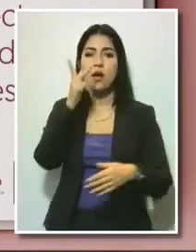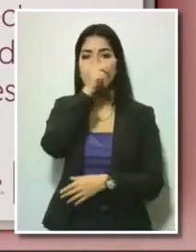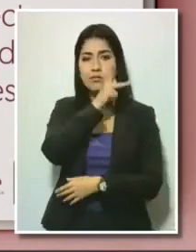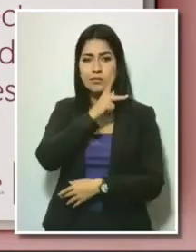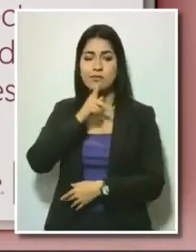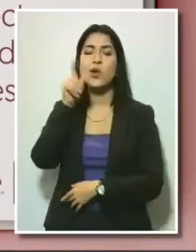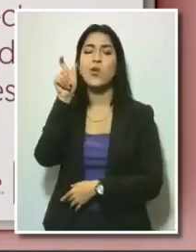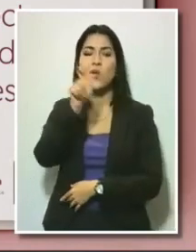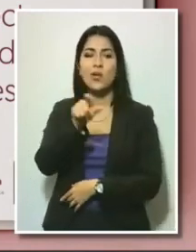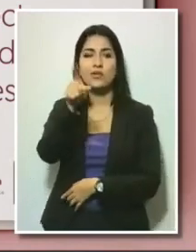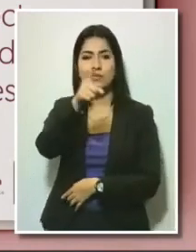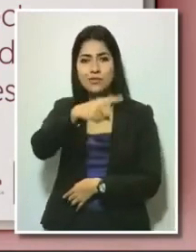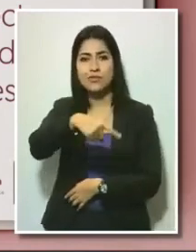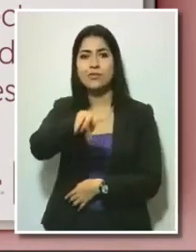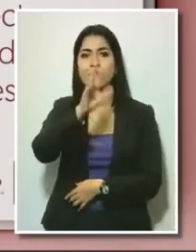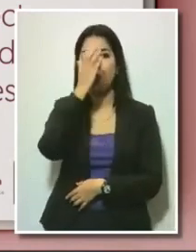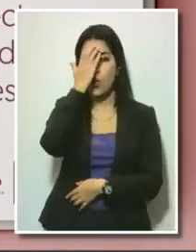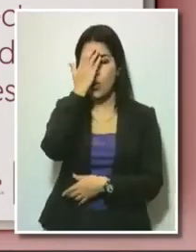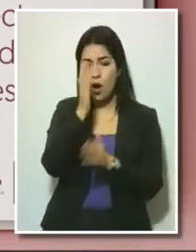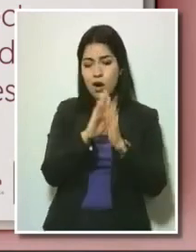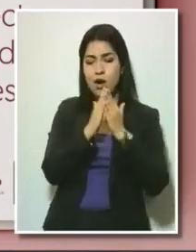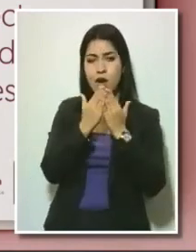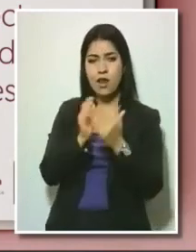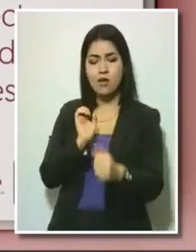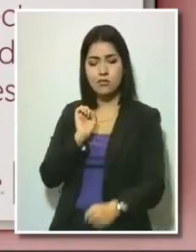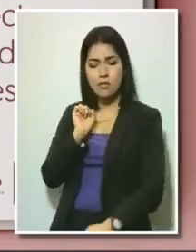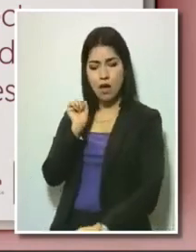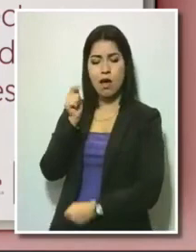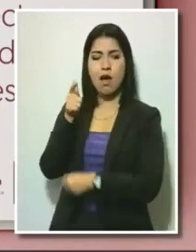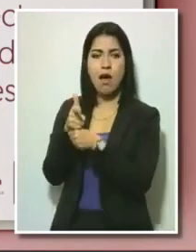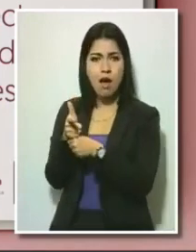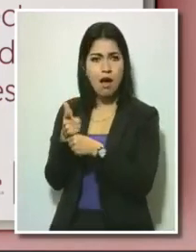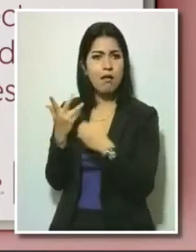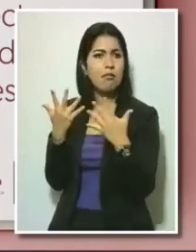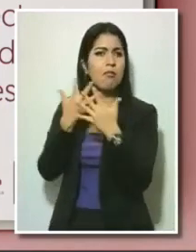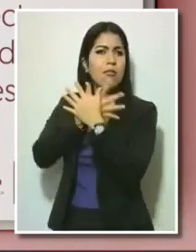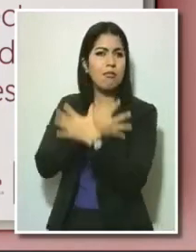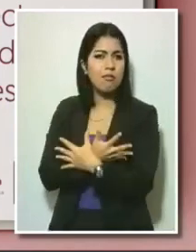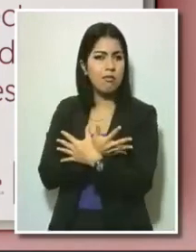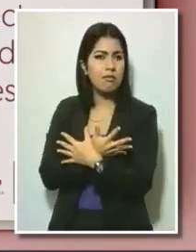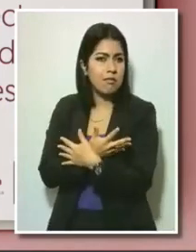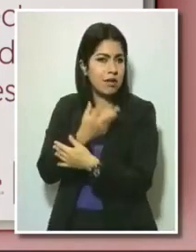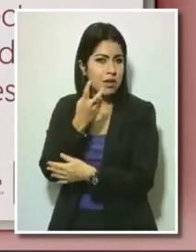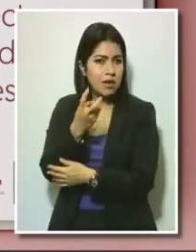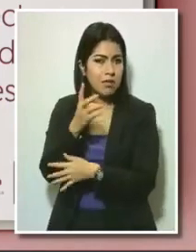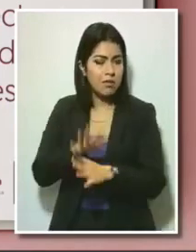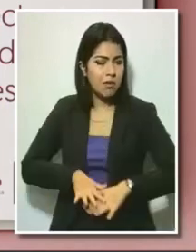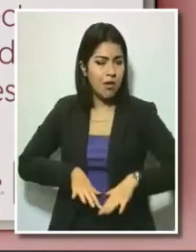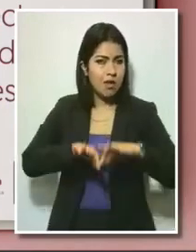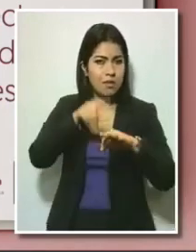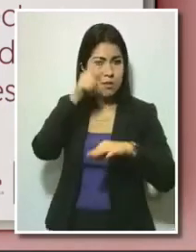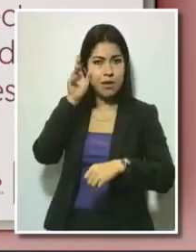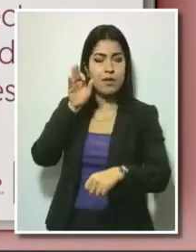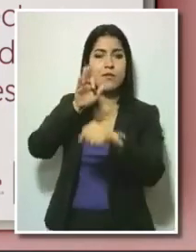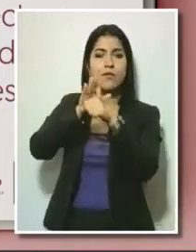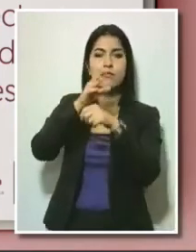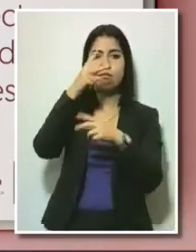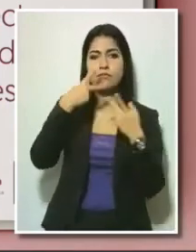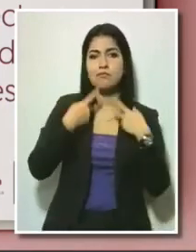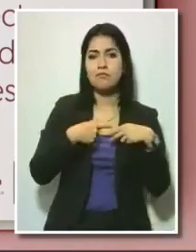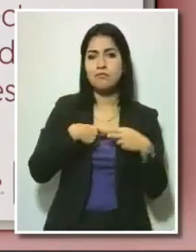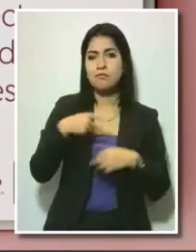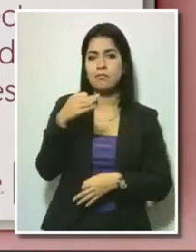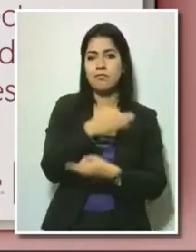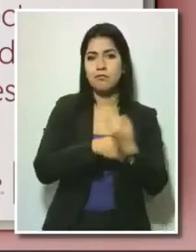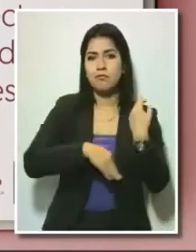cuando conozcan y vean los libros se van a dar cuenta que es una mirada a todo nuestro país, tanto en los textos